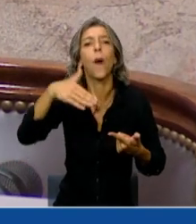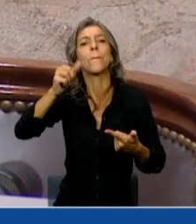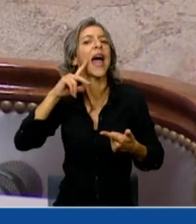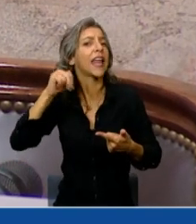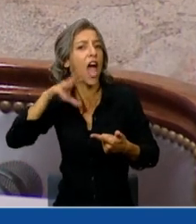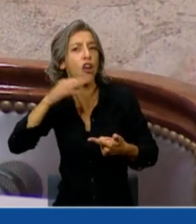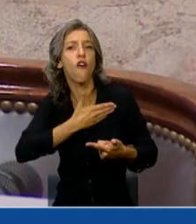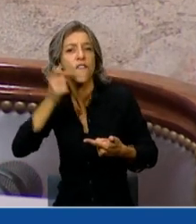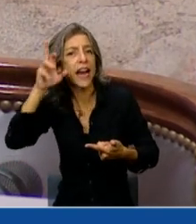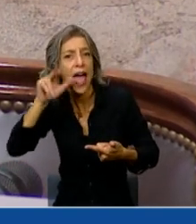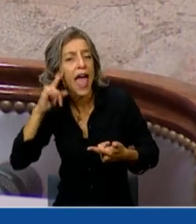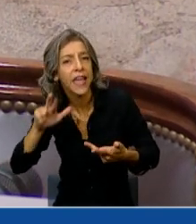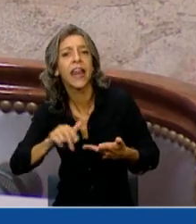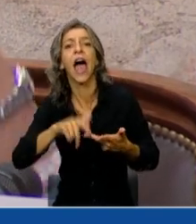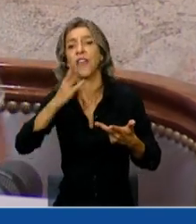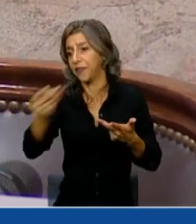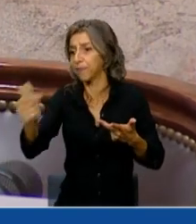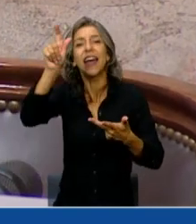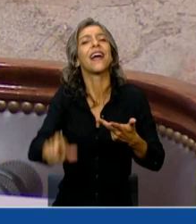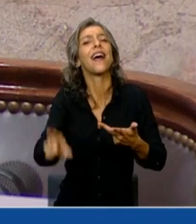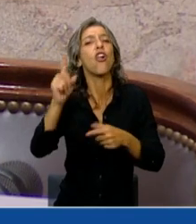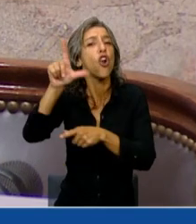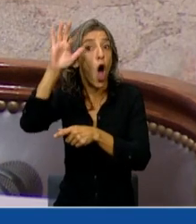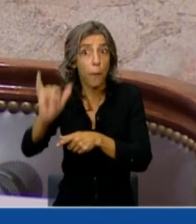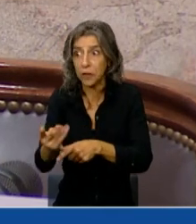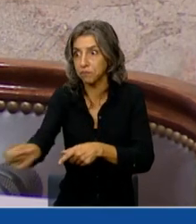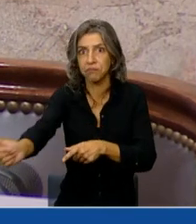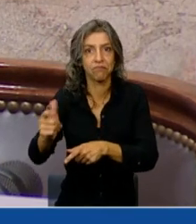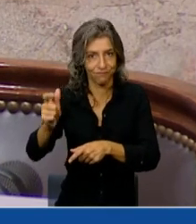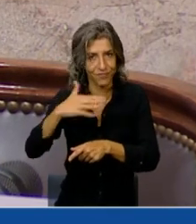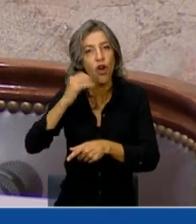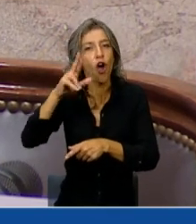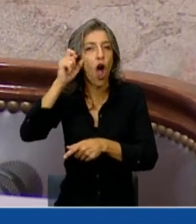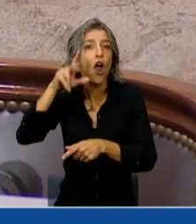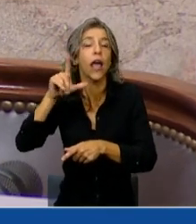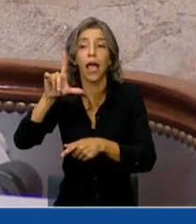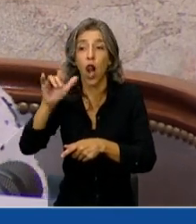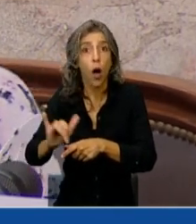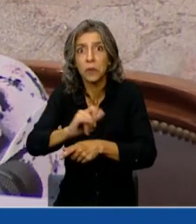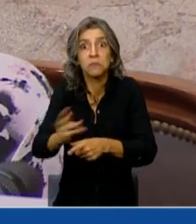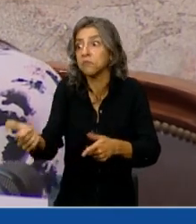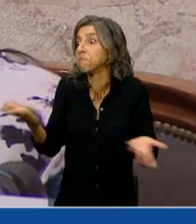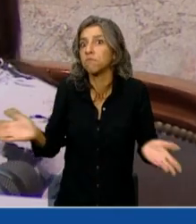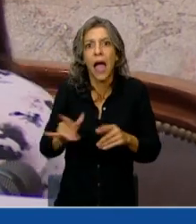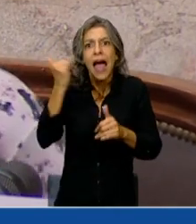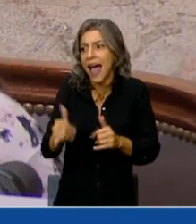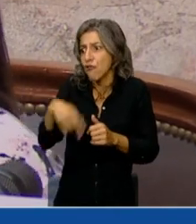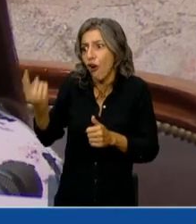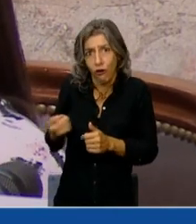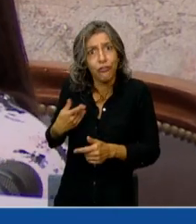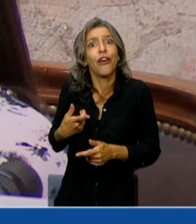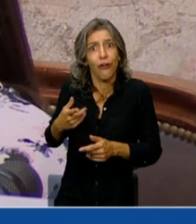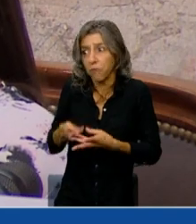la desaparición de Jorge Julio López, la desaparición de Luciano Arruga y luego su posterior asesinato,